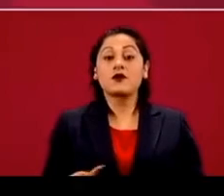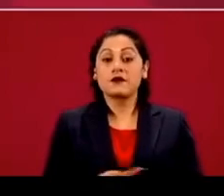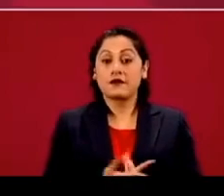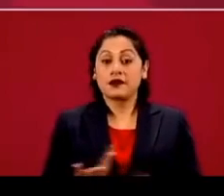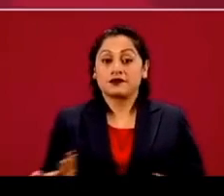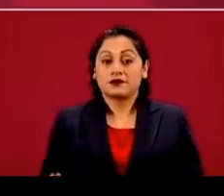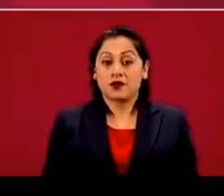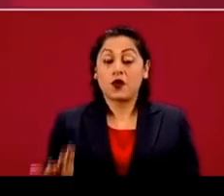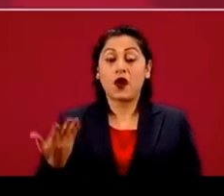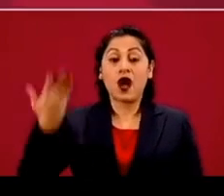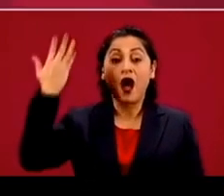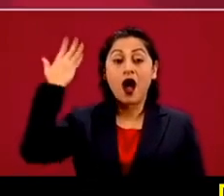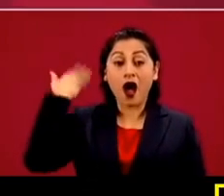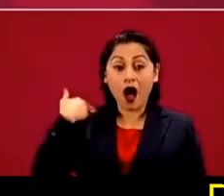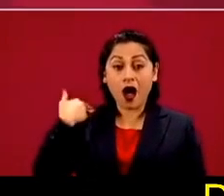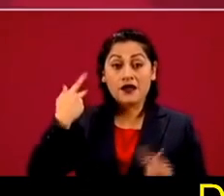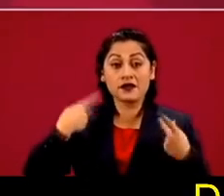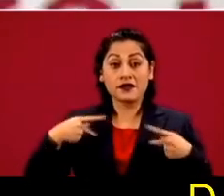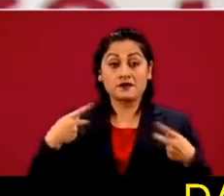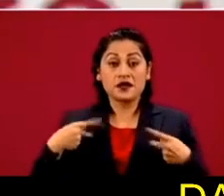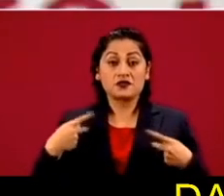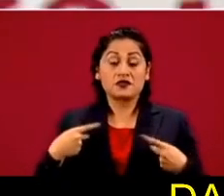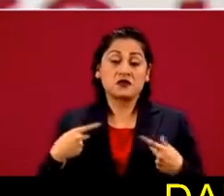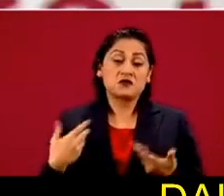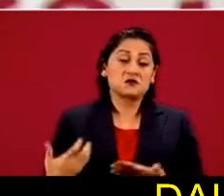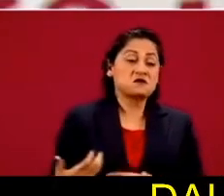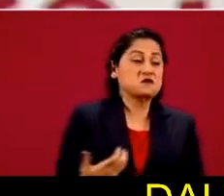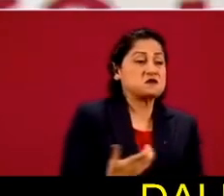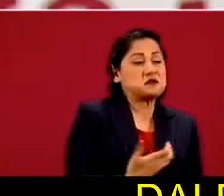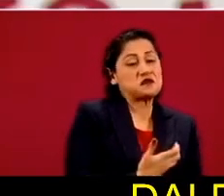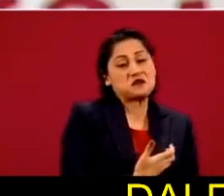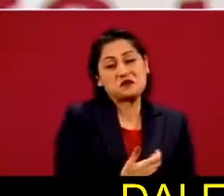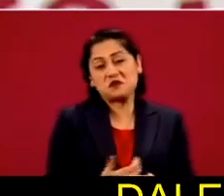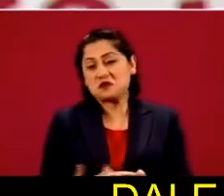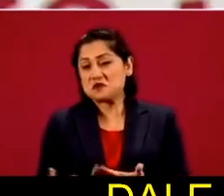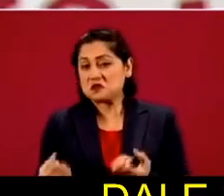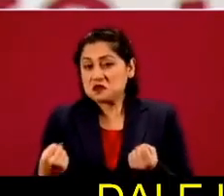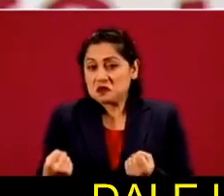triunfar a toda costa sin escrúpulos morales de ninguna índole.